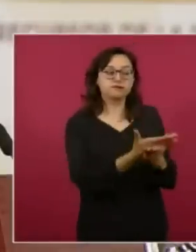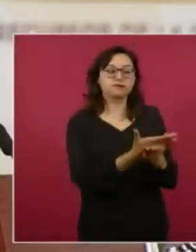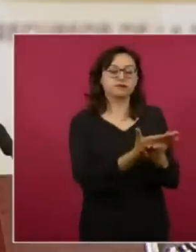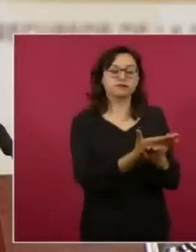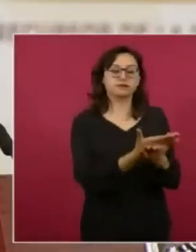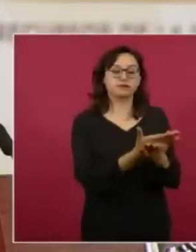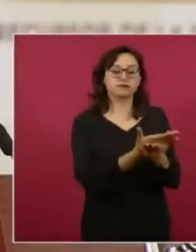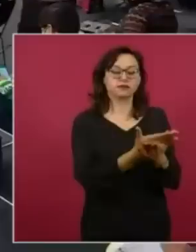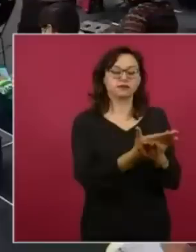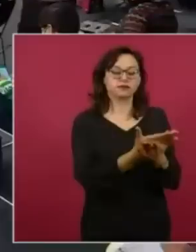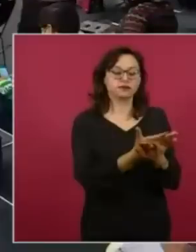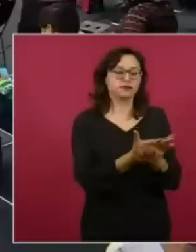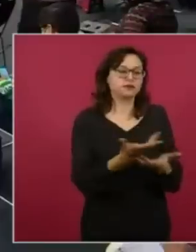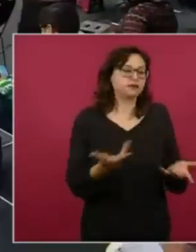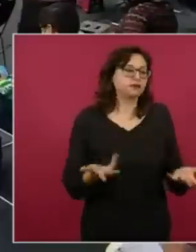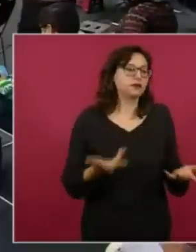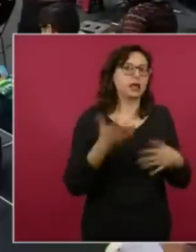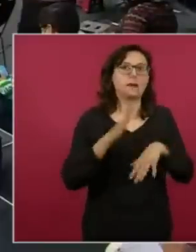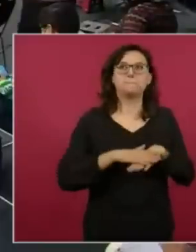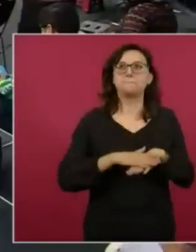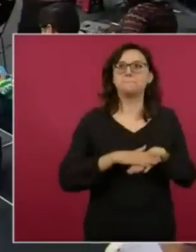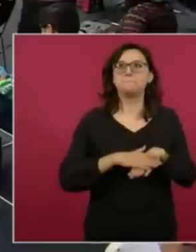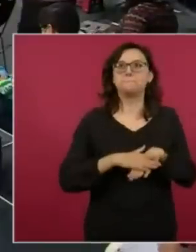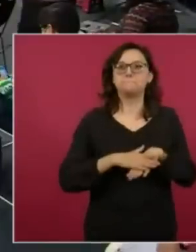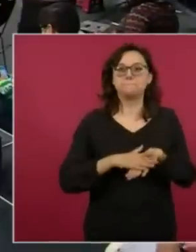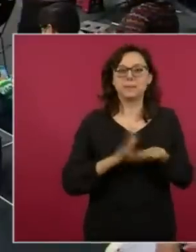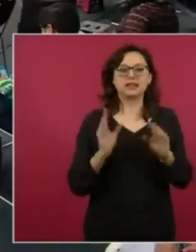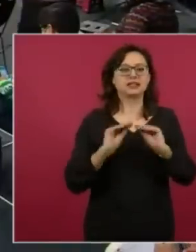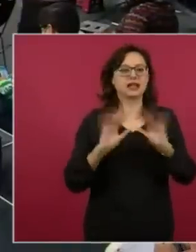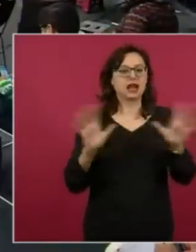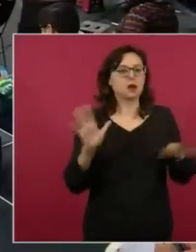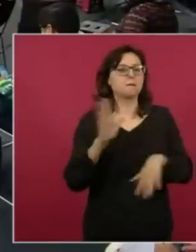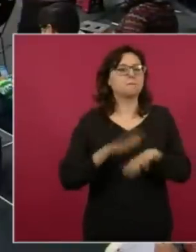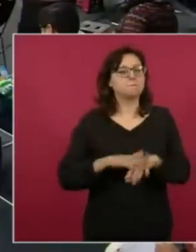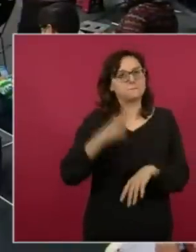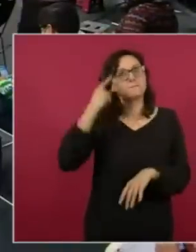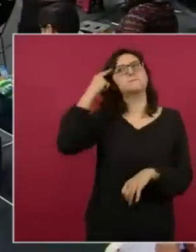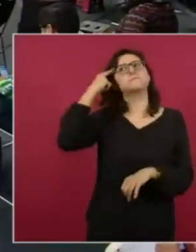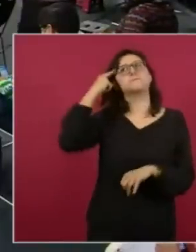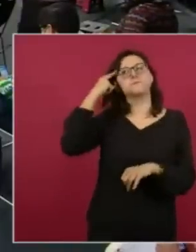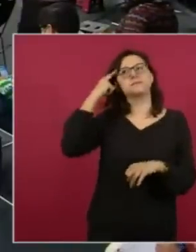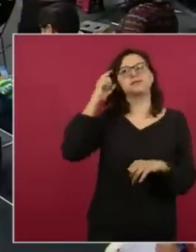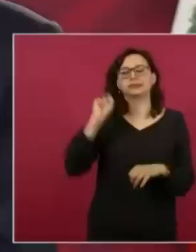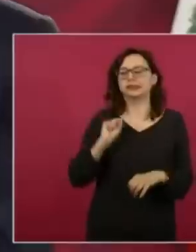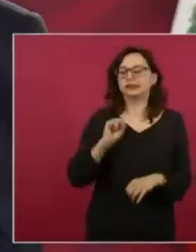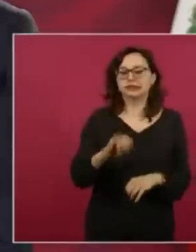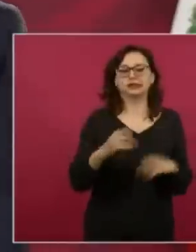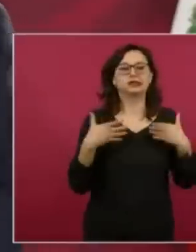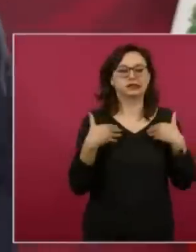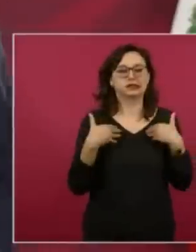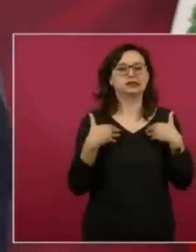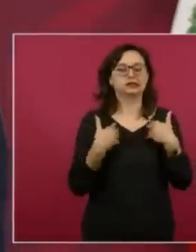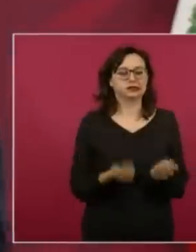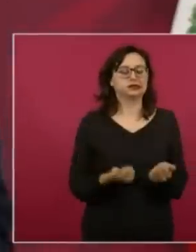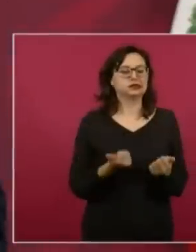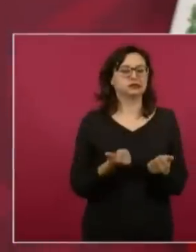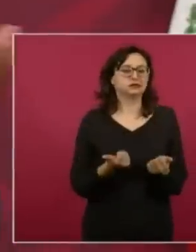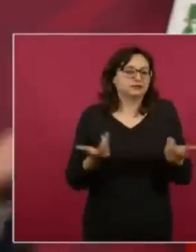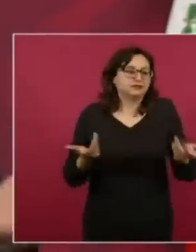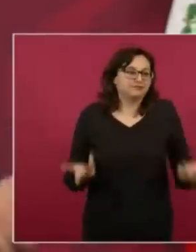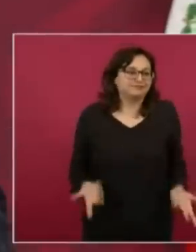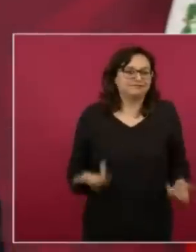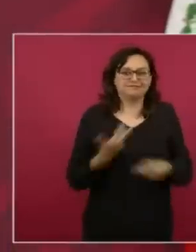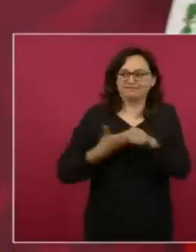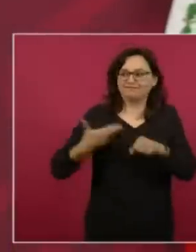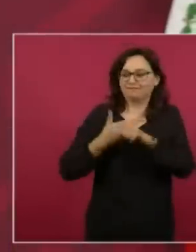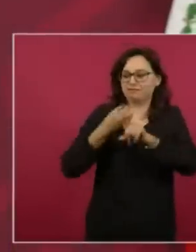amistad entre los pueblos el presidente mencionó que en la gira que comienza como le decía ya el próximo 5 de mayo el jueves en guatemala